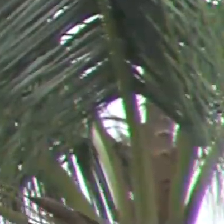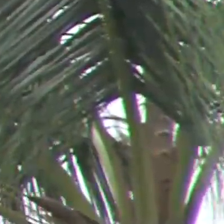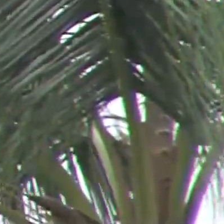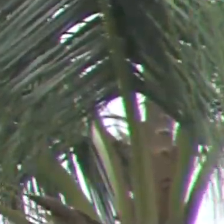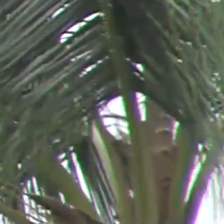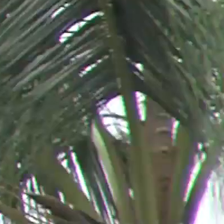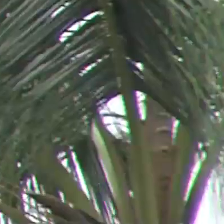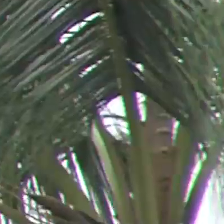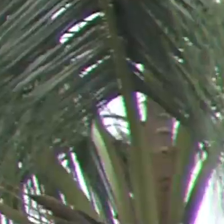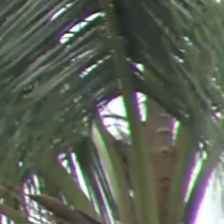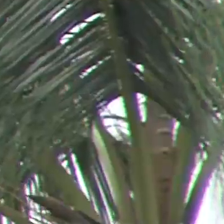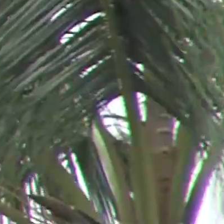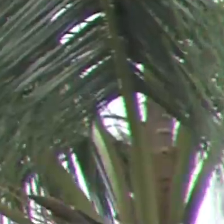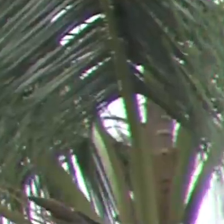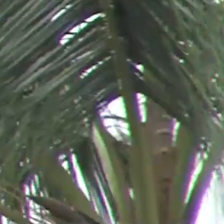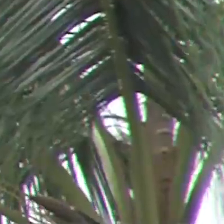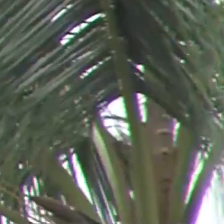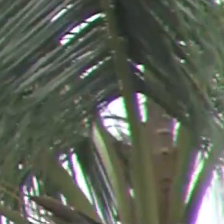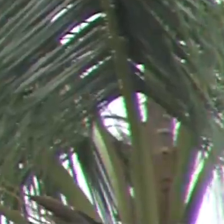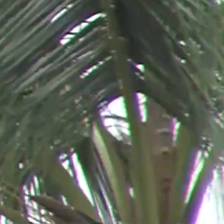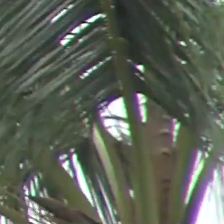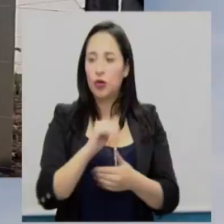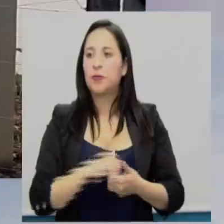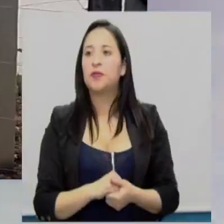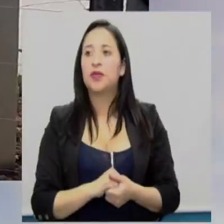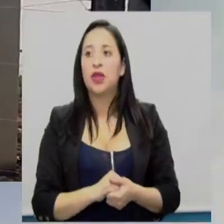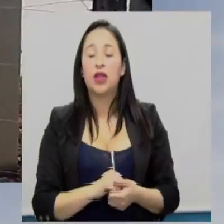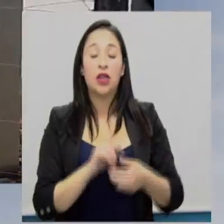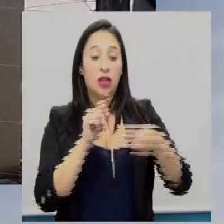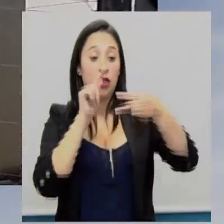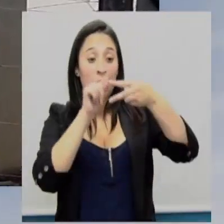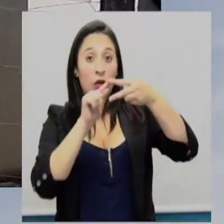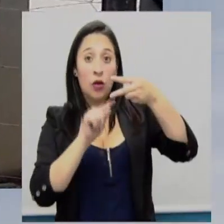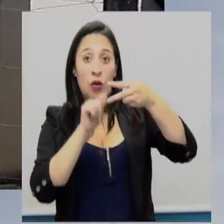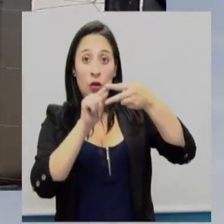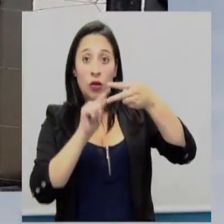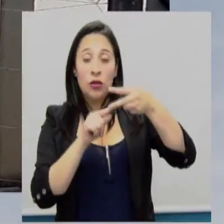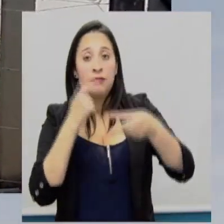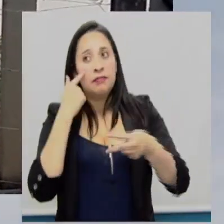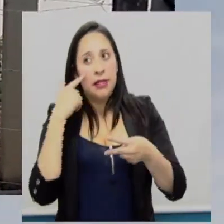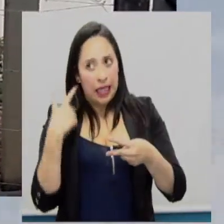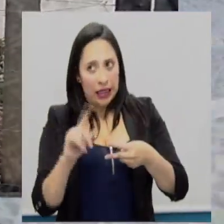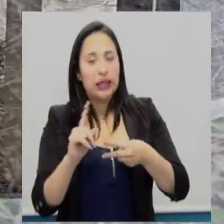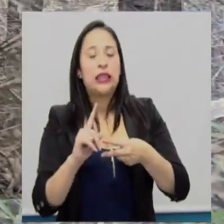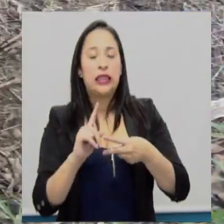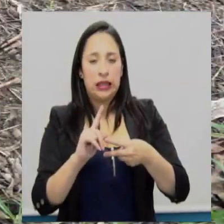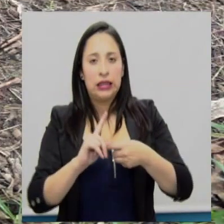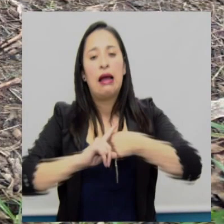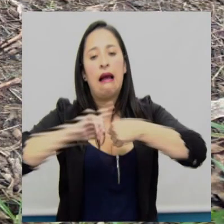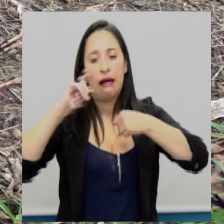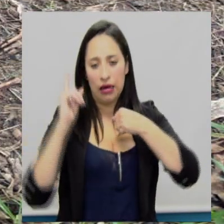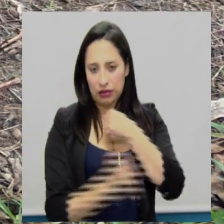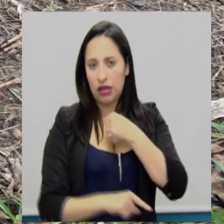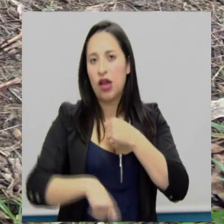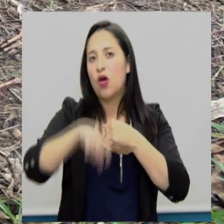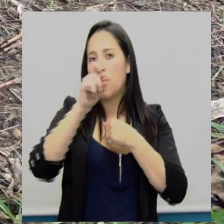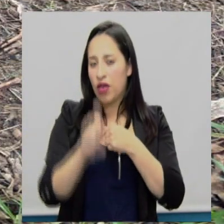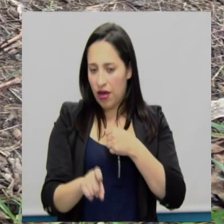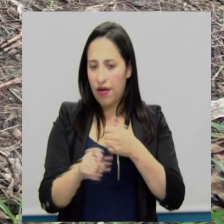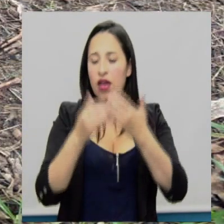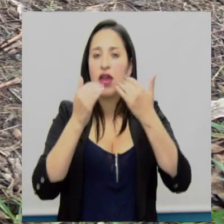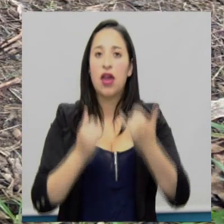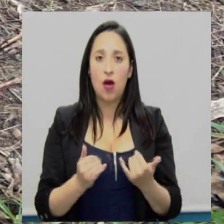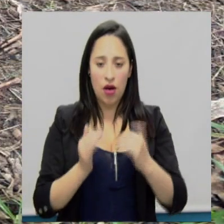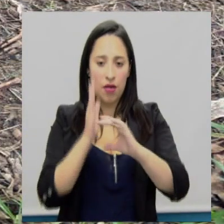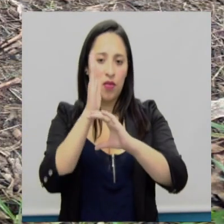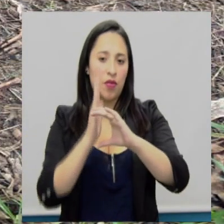de la primera fase del acueducto del centro del poblado La Carpa. Dos de estos hallazgos tienen presunta connotación disciplinaria y serán